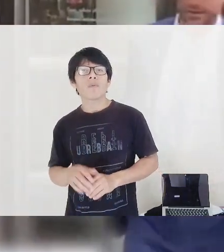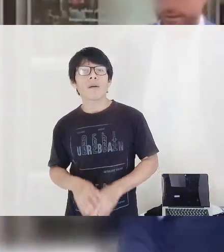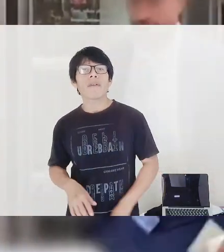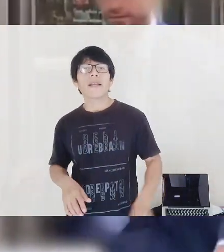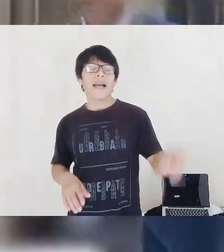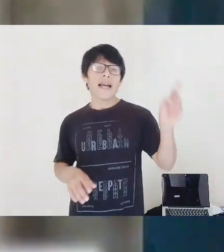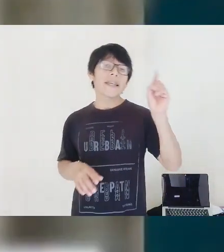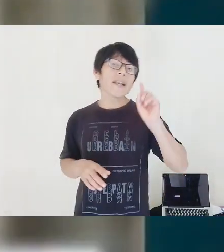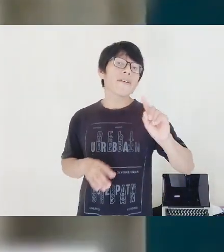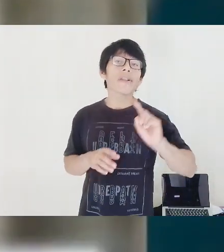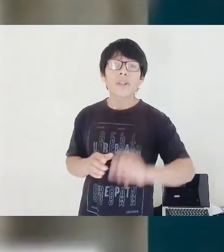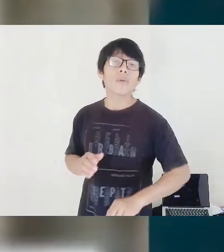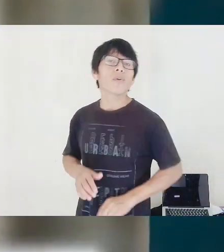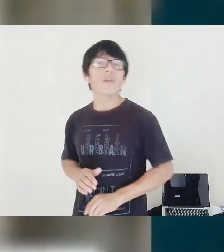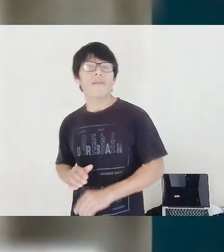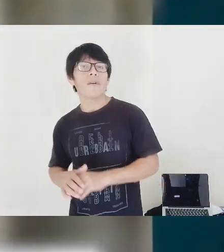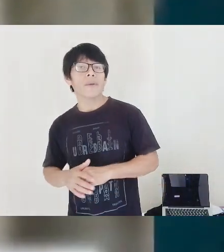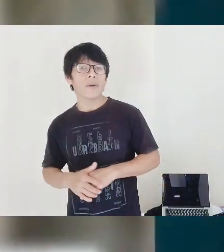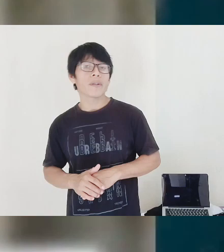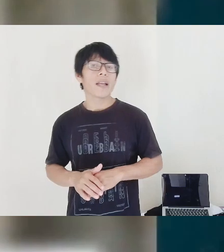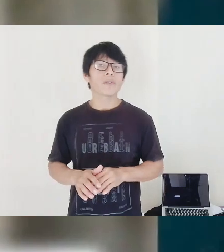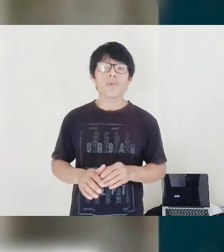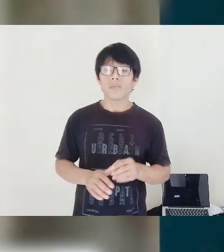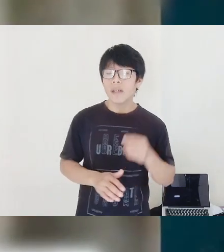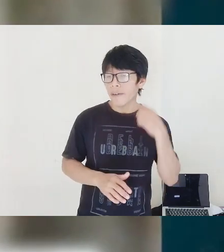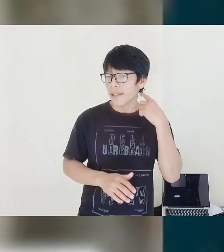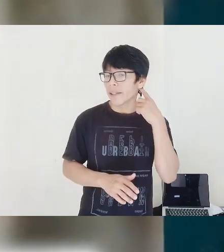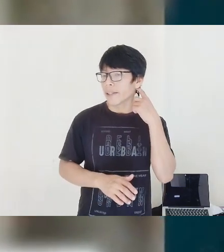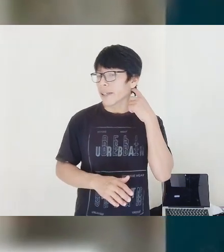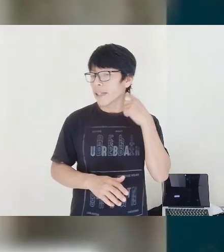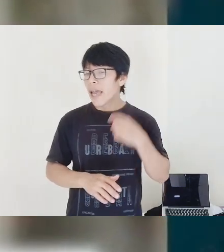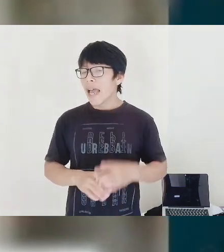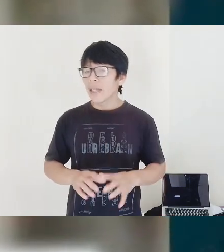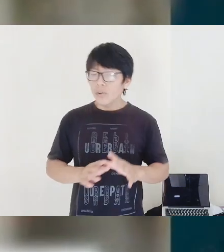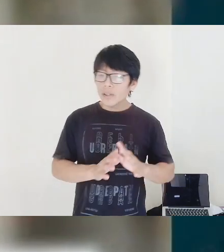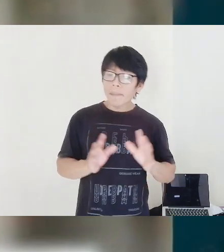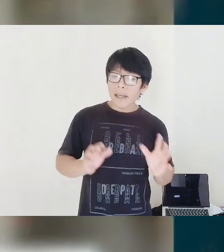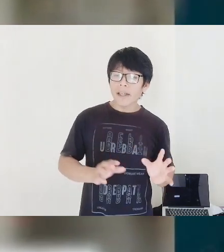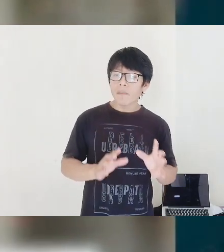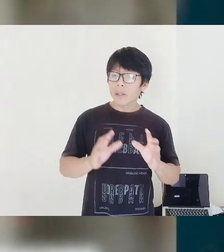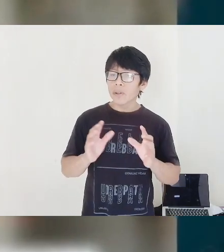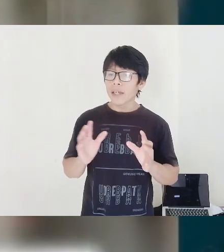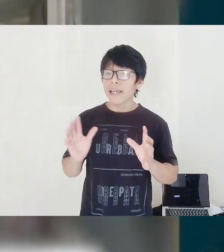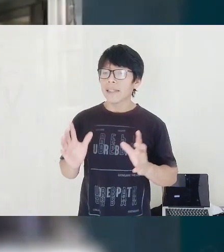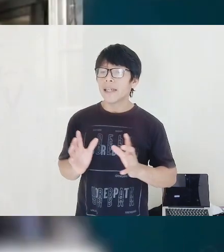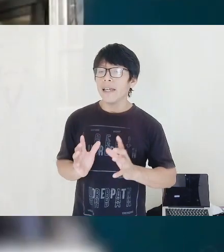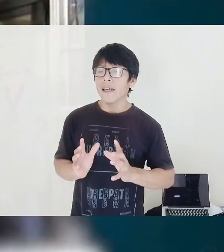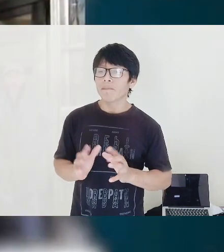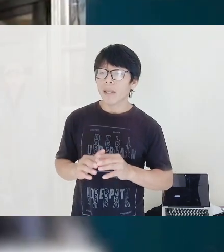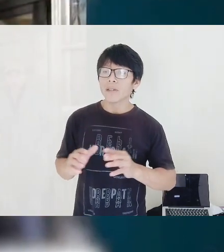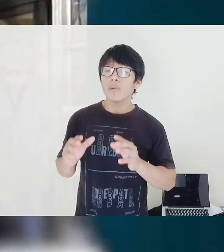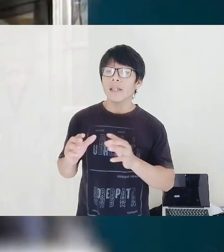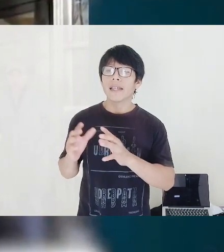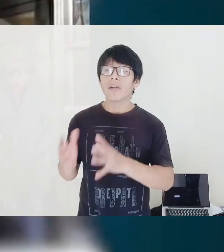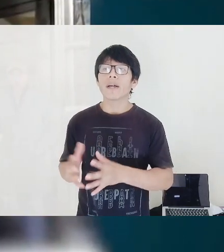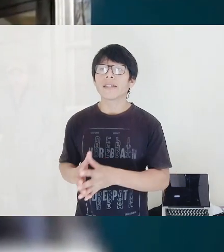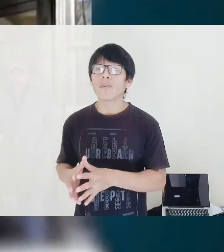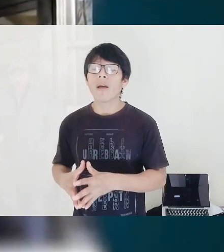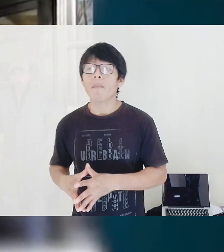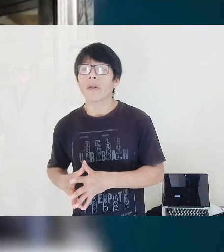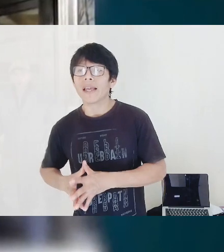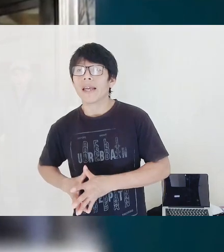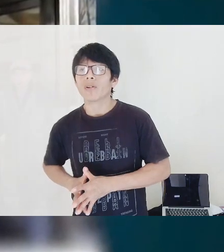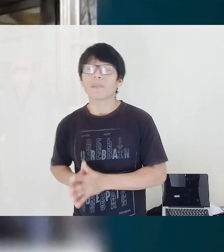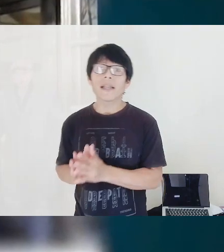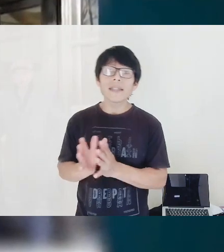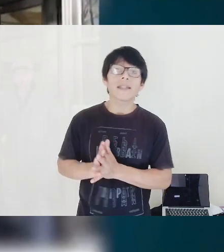declarado culpable, ayer 21 de febrero del año 2020. Es un tema de reflexión esto de Genaro García